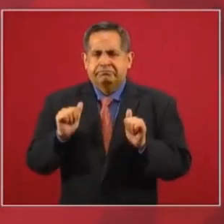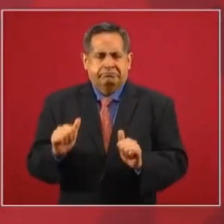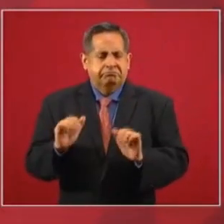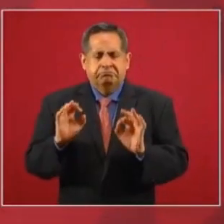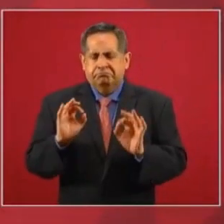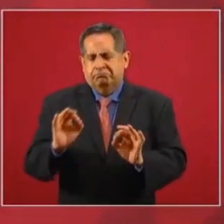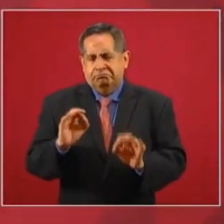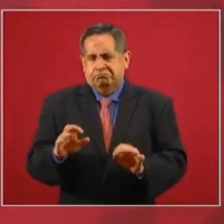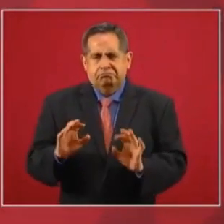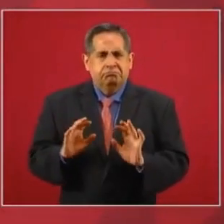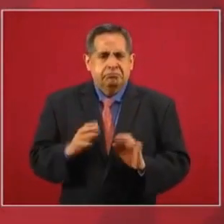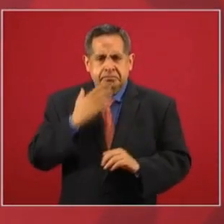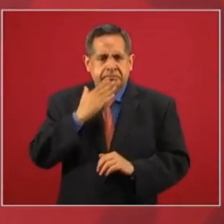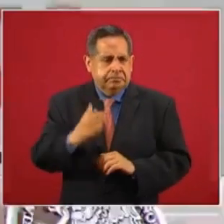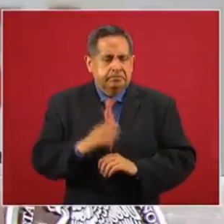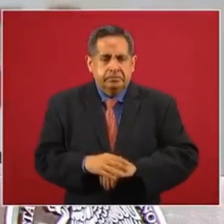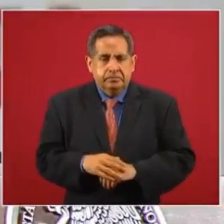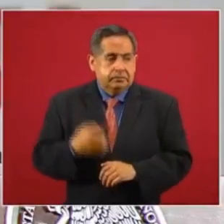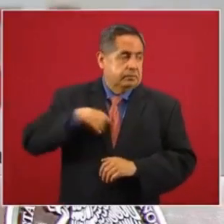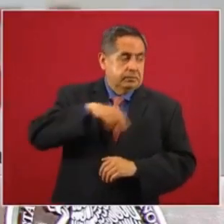que temer.